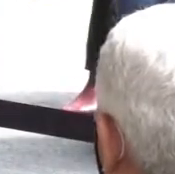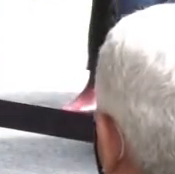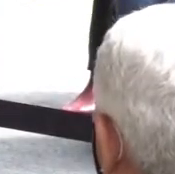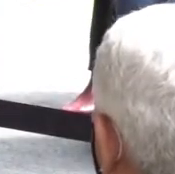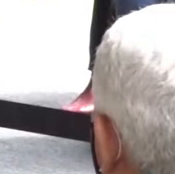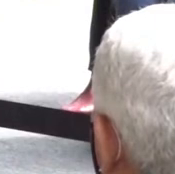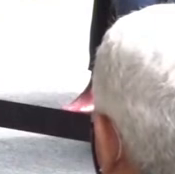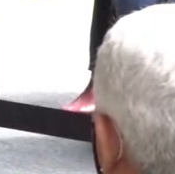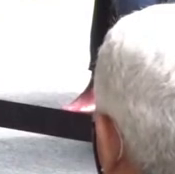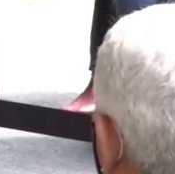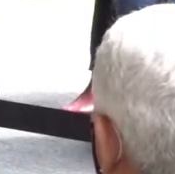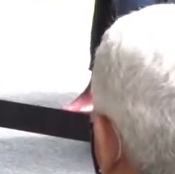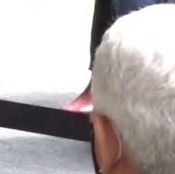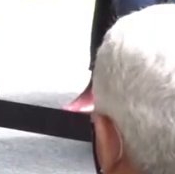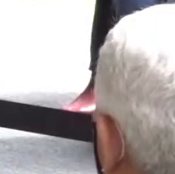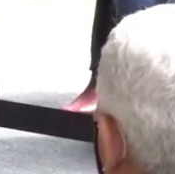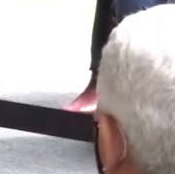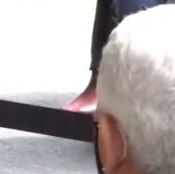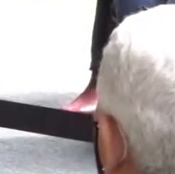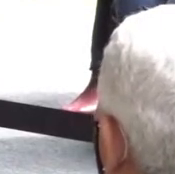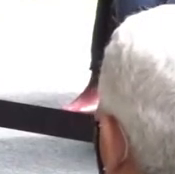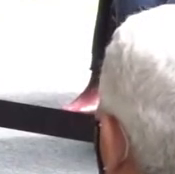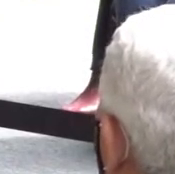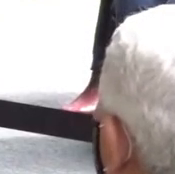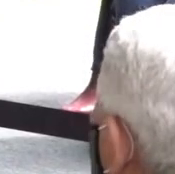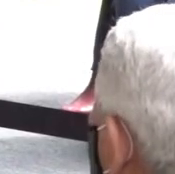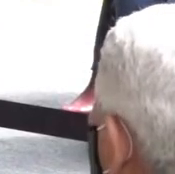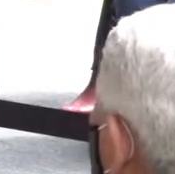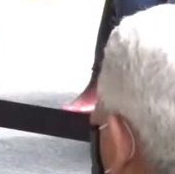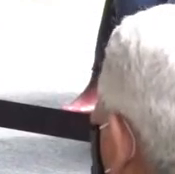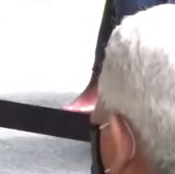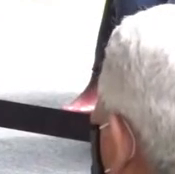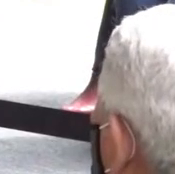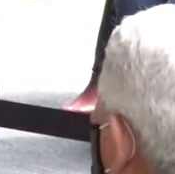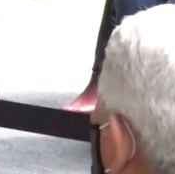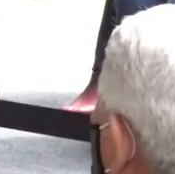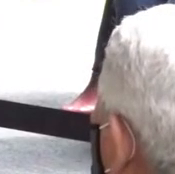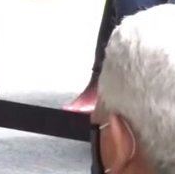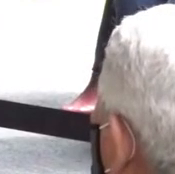gobierno de la Ciudad de México, doctora Claudia Sheinbaum Pardo.